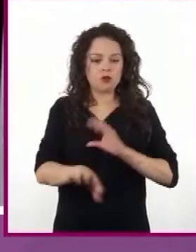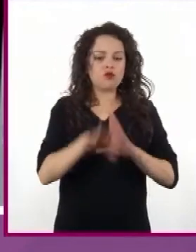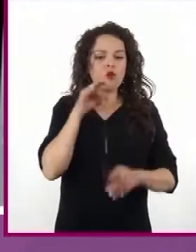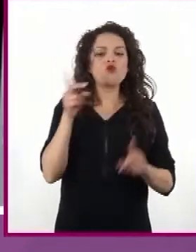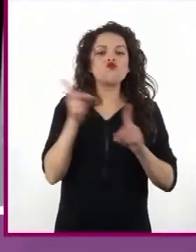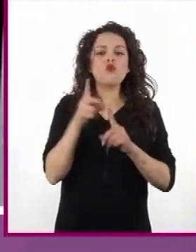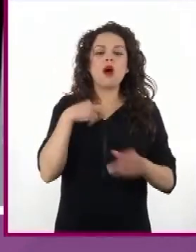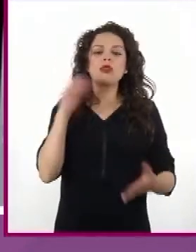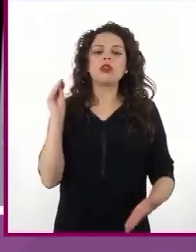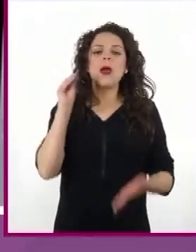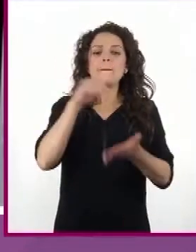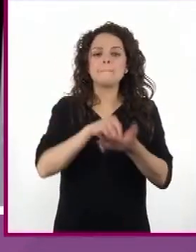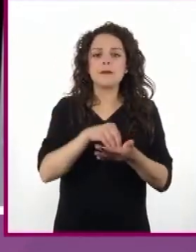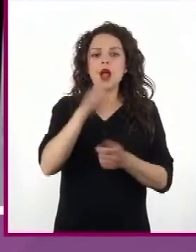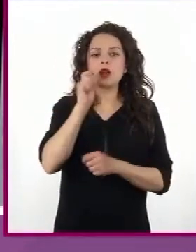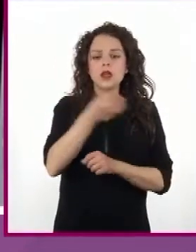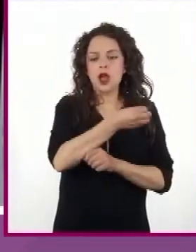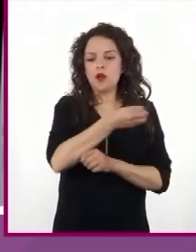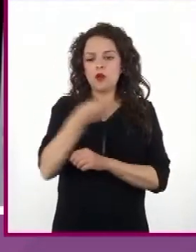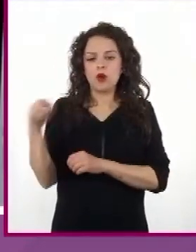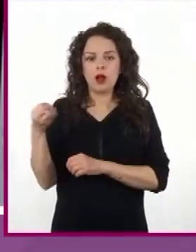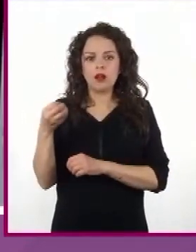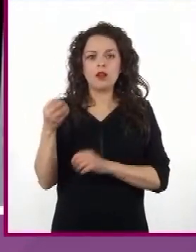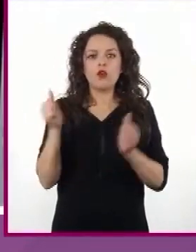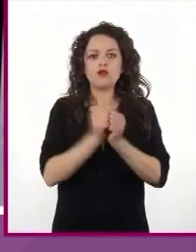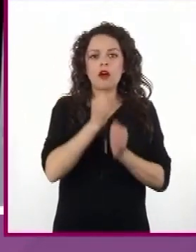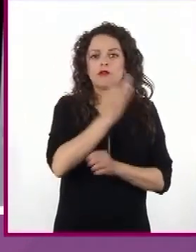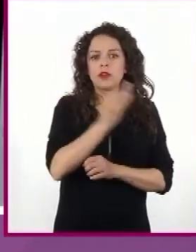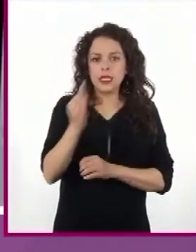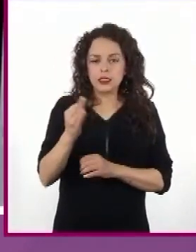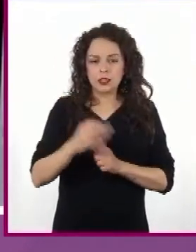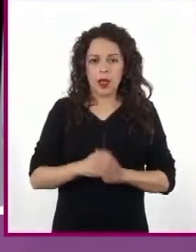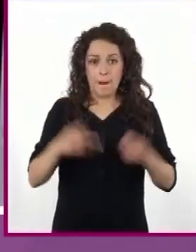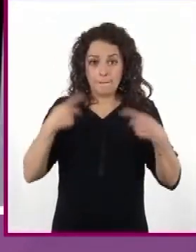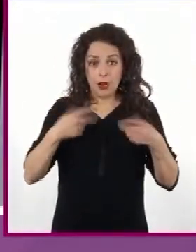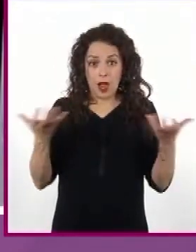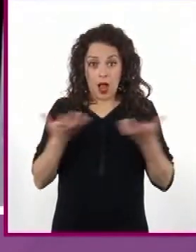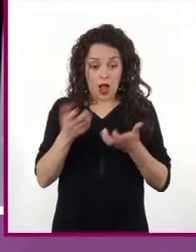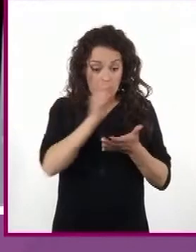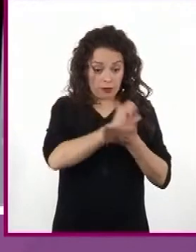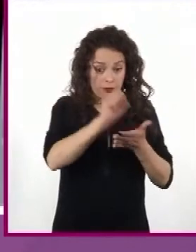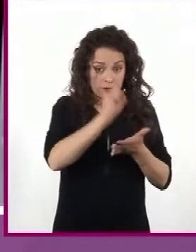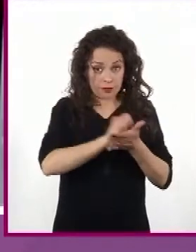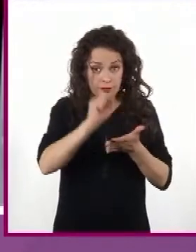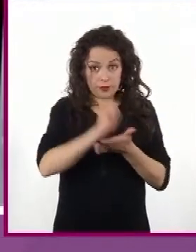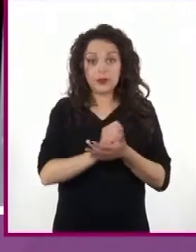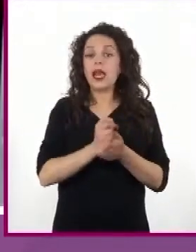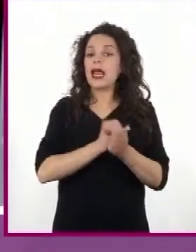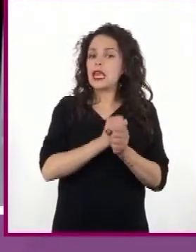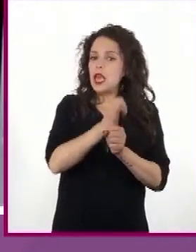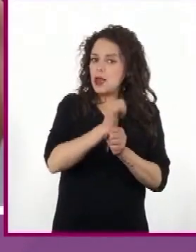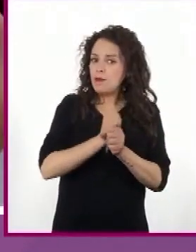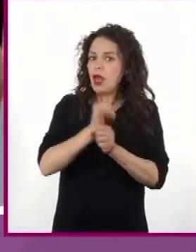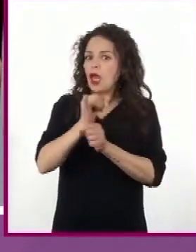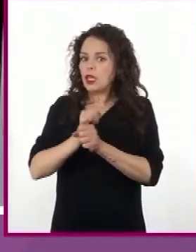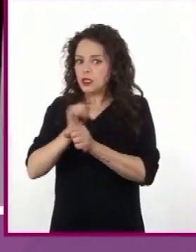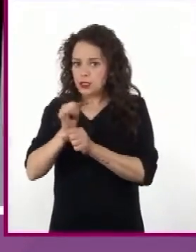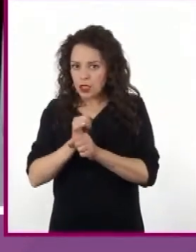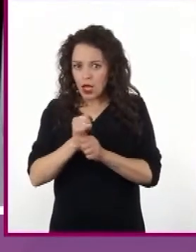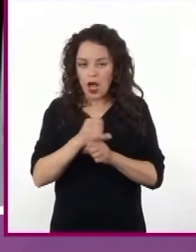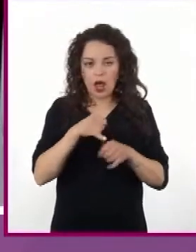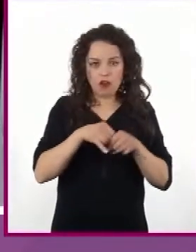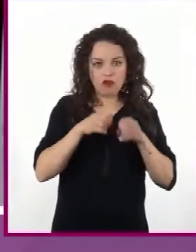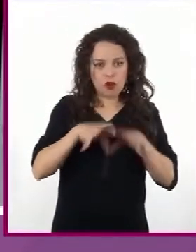coloco mi punto cronológico. El biógrafo investiga cronológicamente, pero puede jugar con el